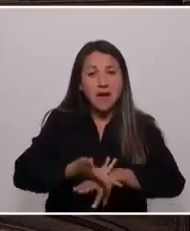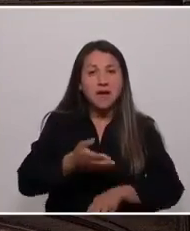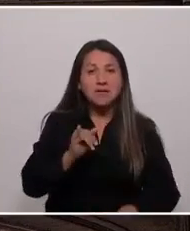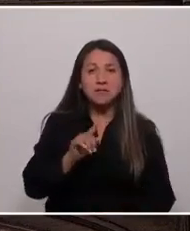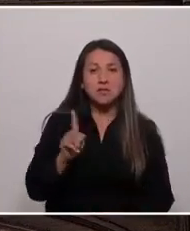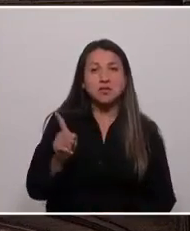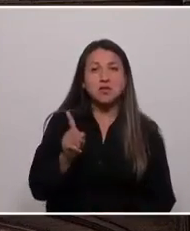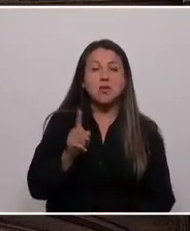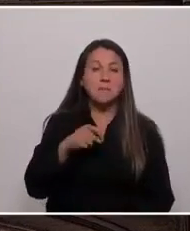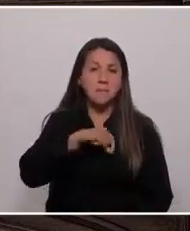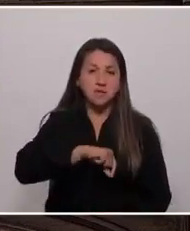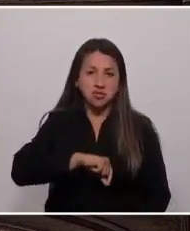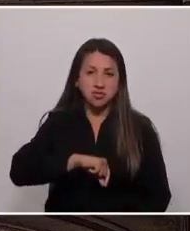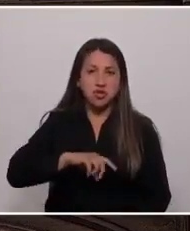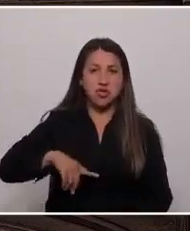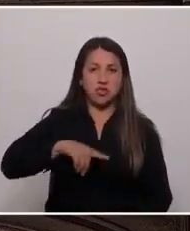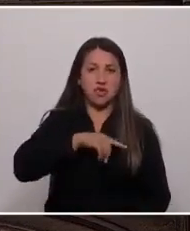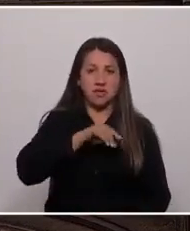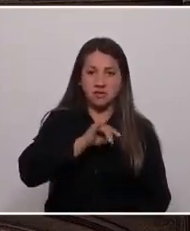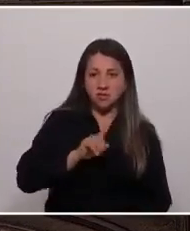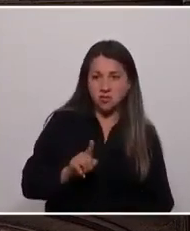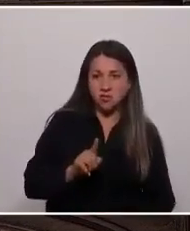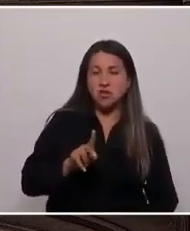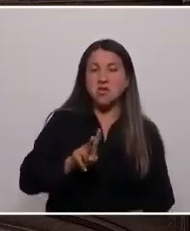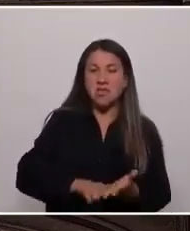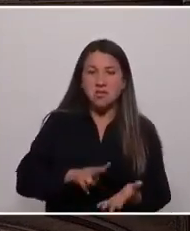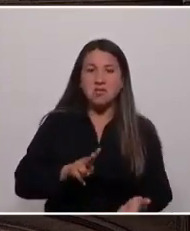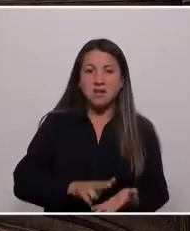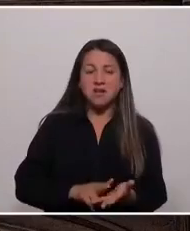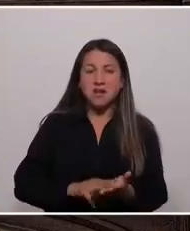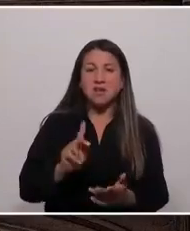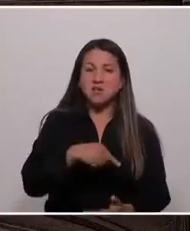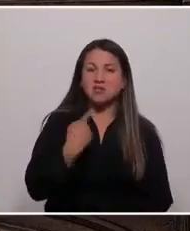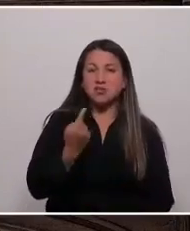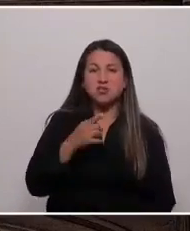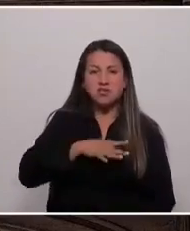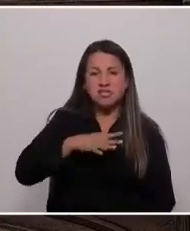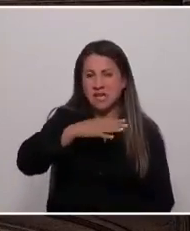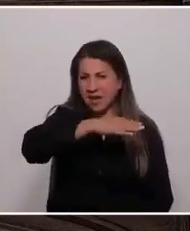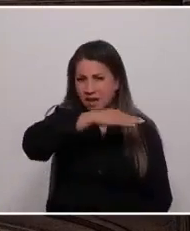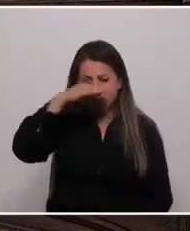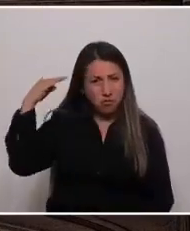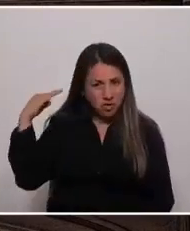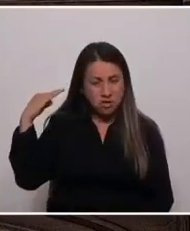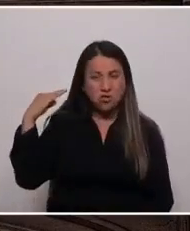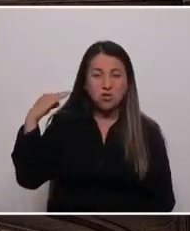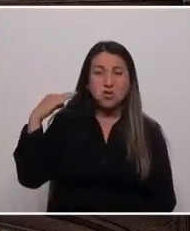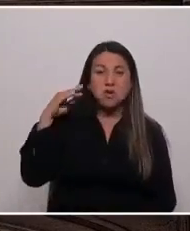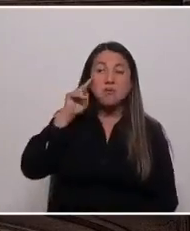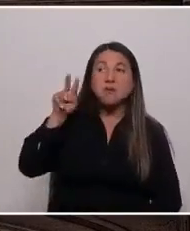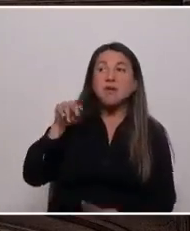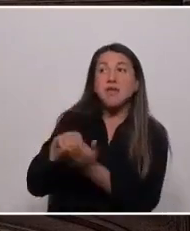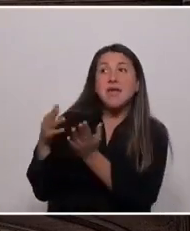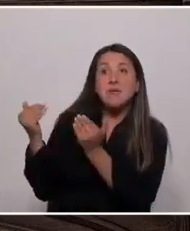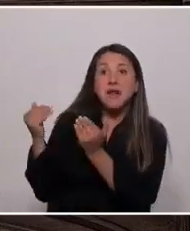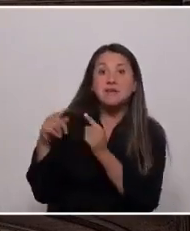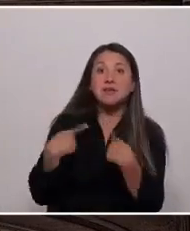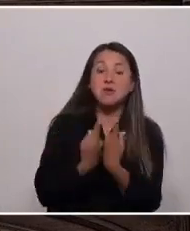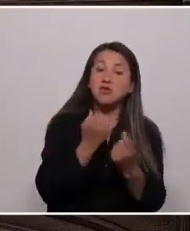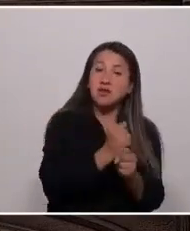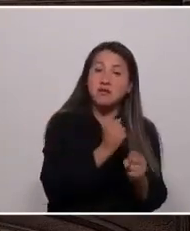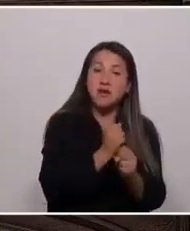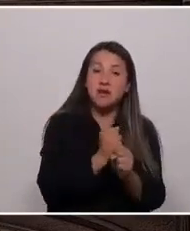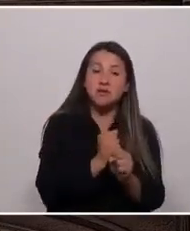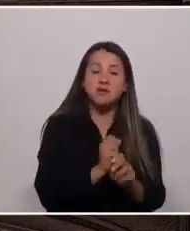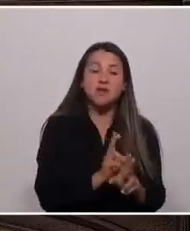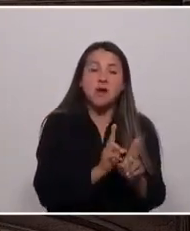somos el presente vergonzante de un chile cansado que tiene sus miradas y esperanza puesta en nuestra labor como convencionales constituyentes